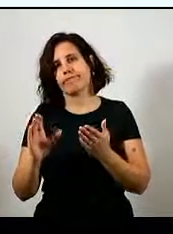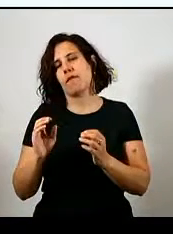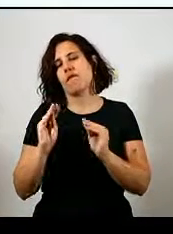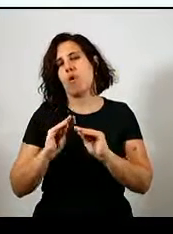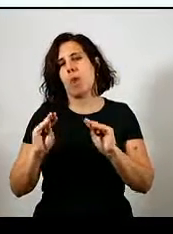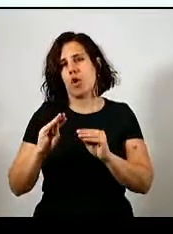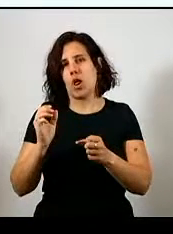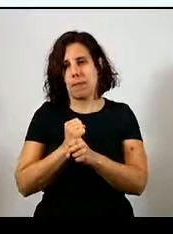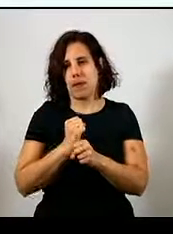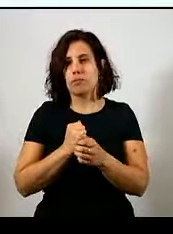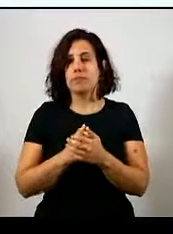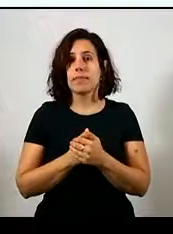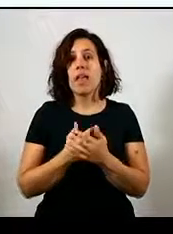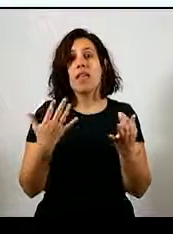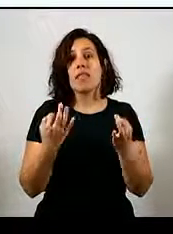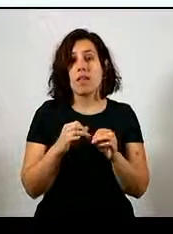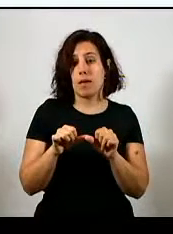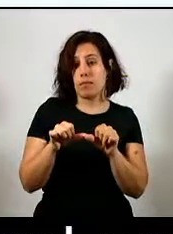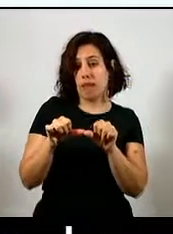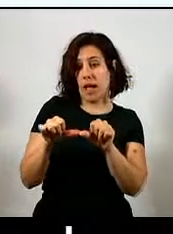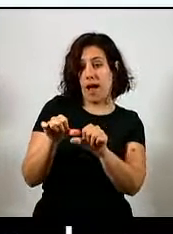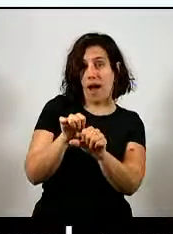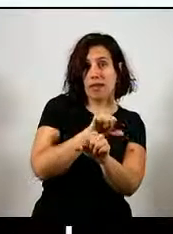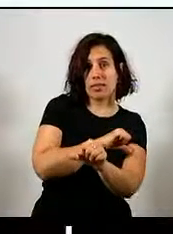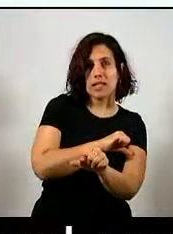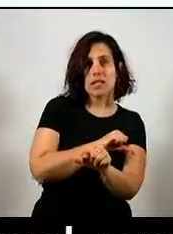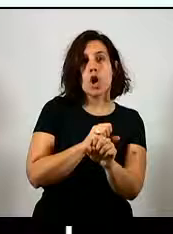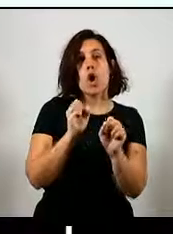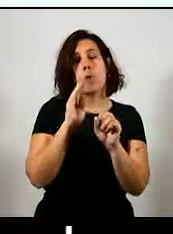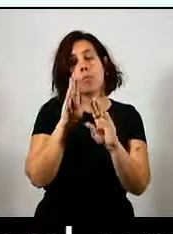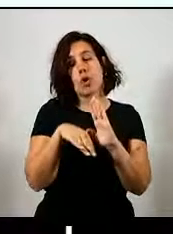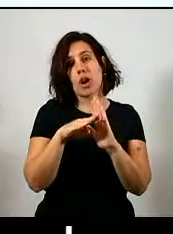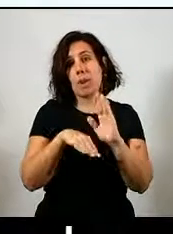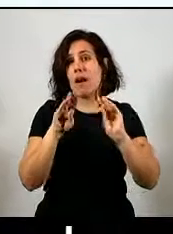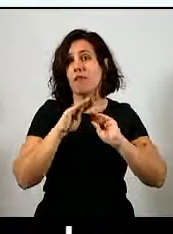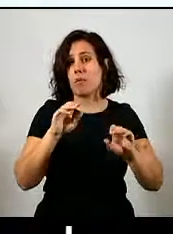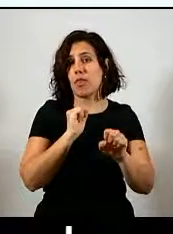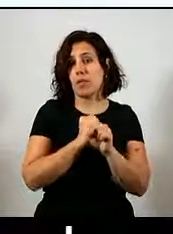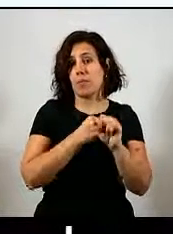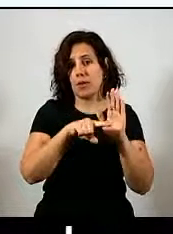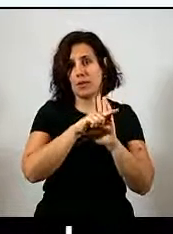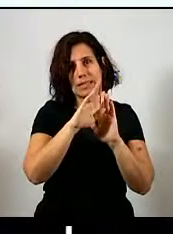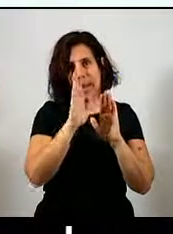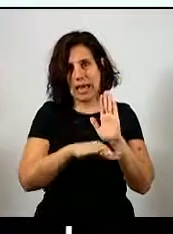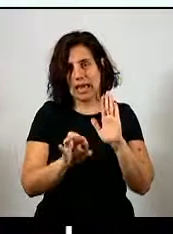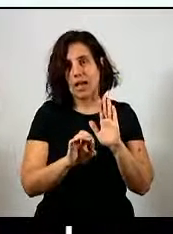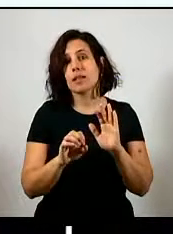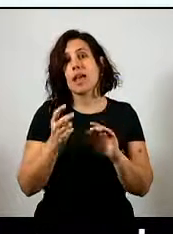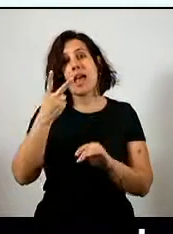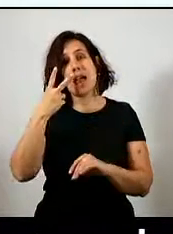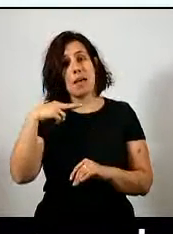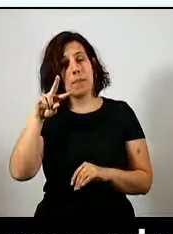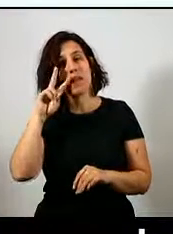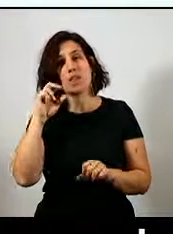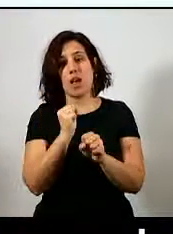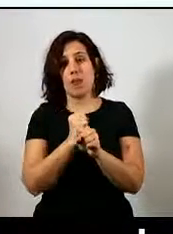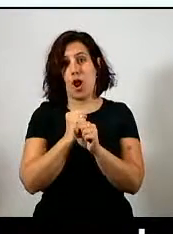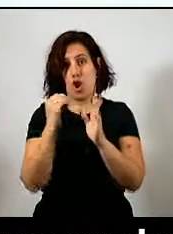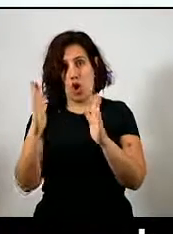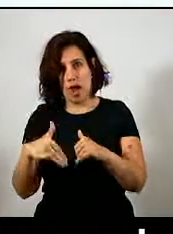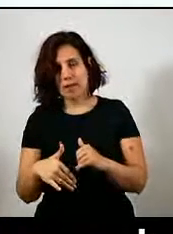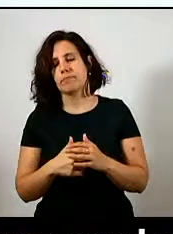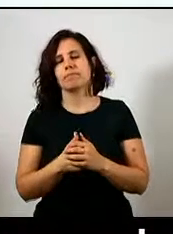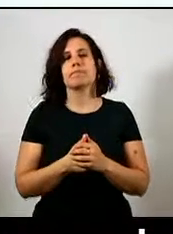hayan participado previamente en programas de formación y empleo, que carezcan de experiencia laboral, que tengan menos